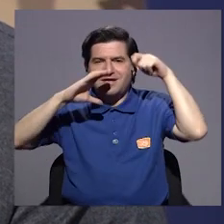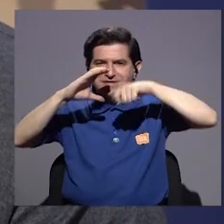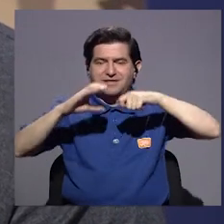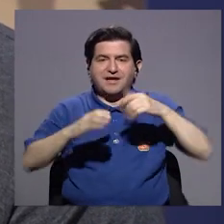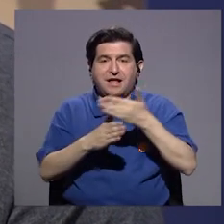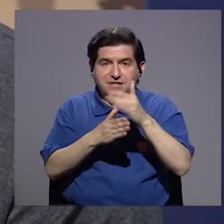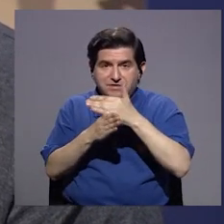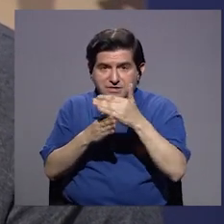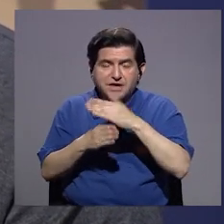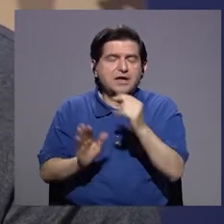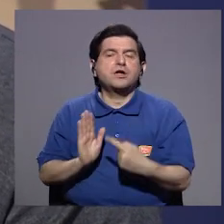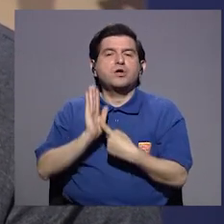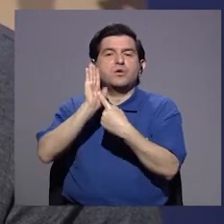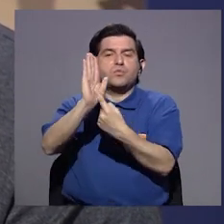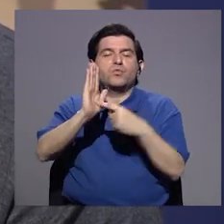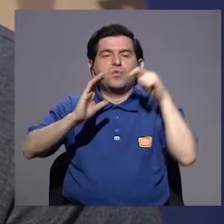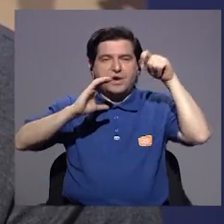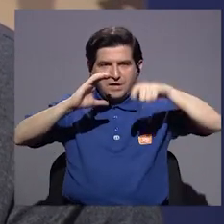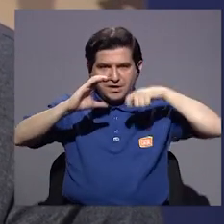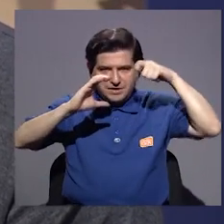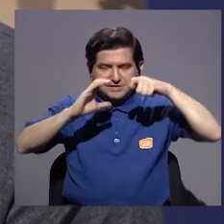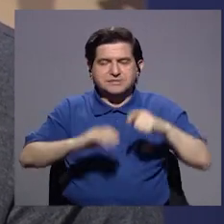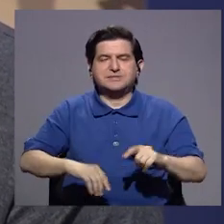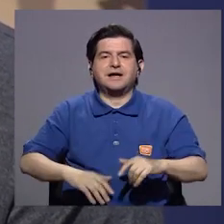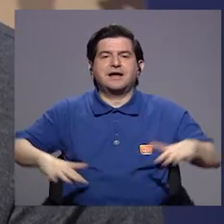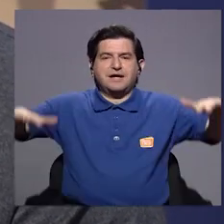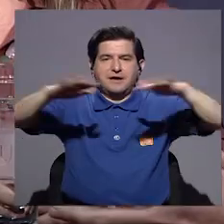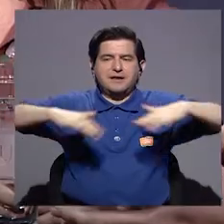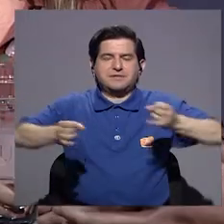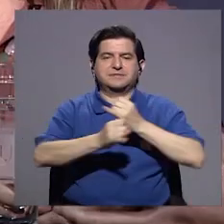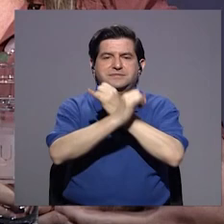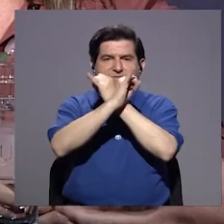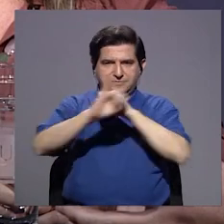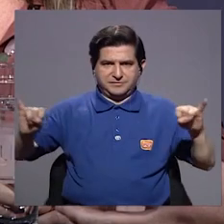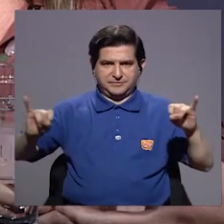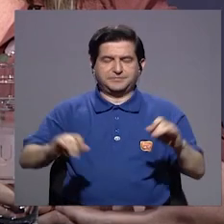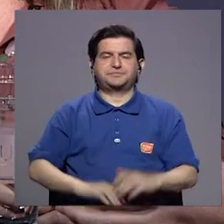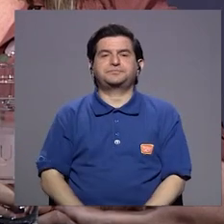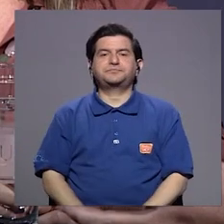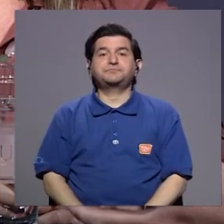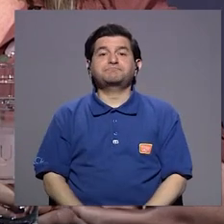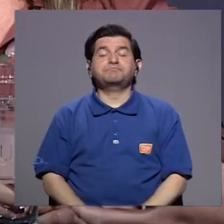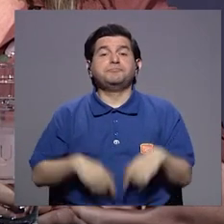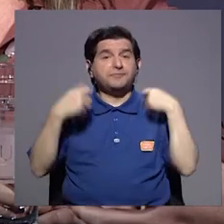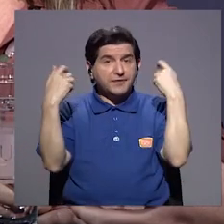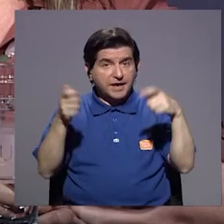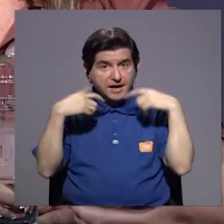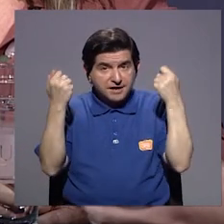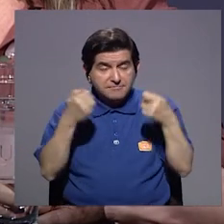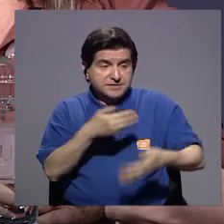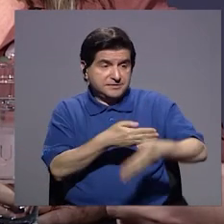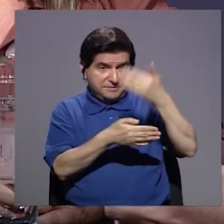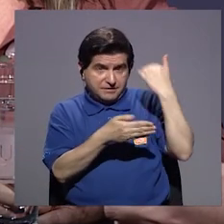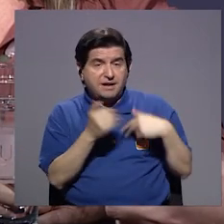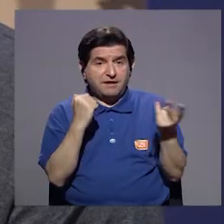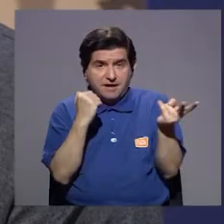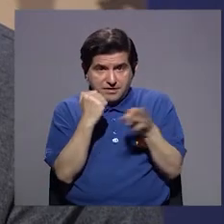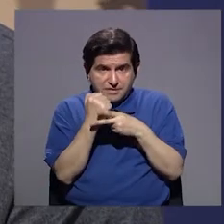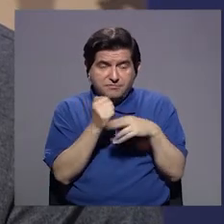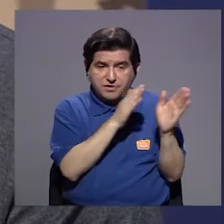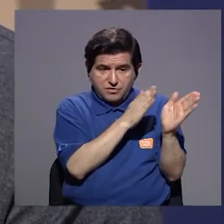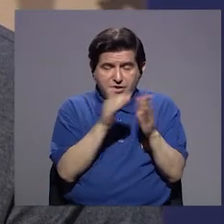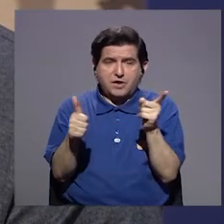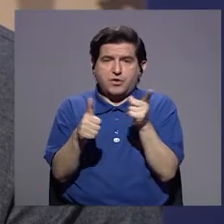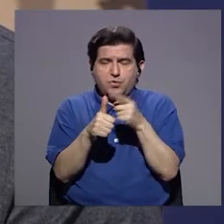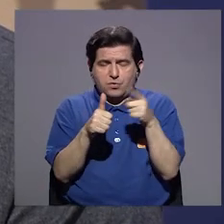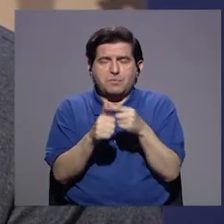la distribución y la exhibición cinematográfica de espacios independientes. Uh-huh. Y en ese sentido, el festival, en la edición pasada, organizó